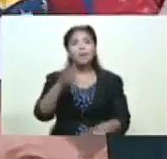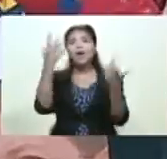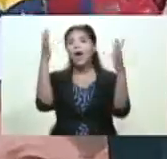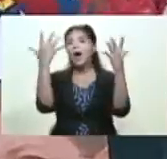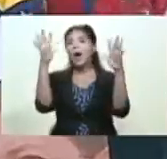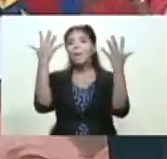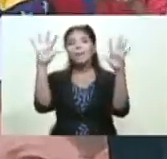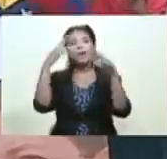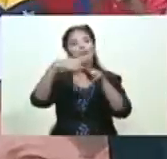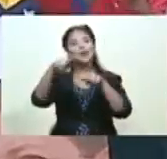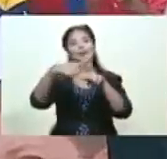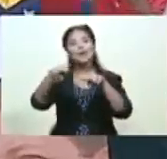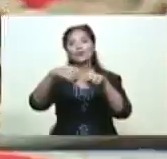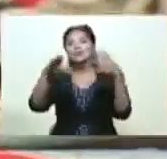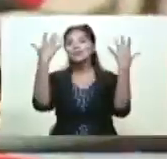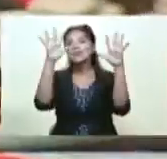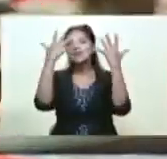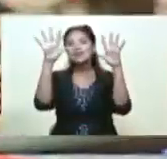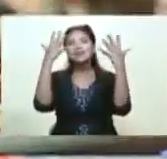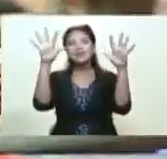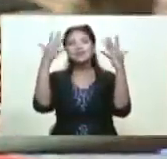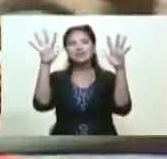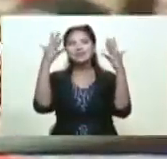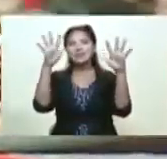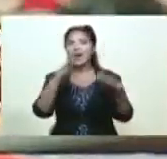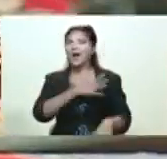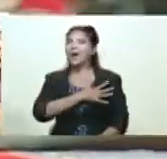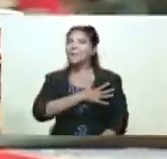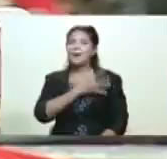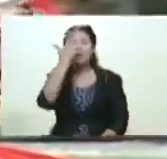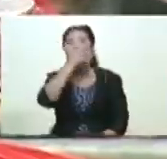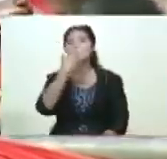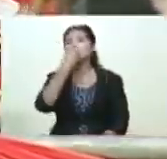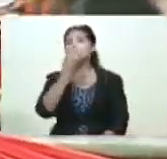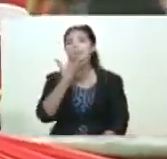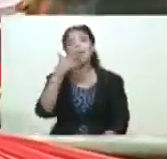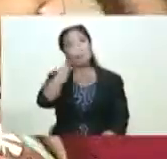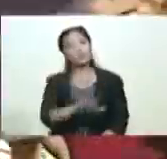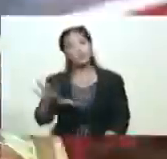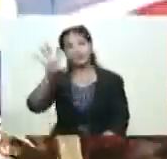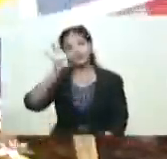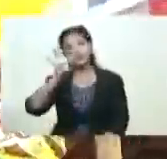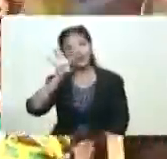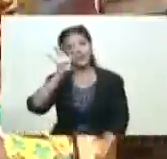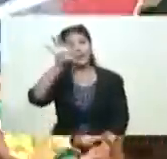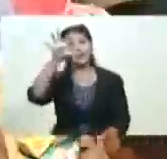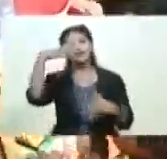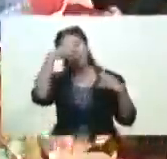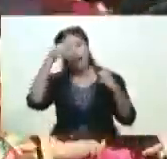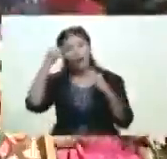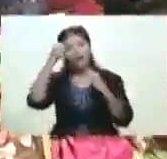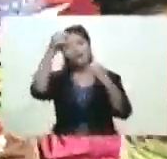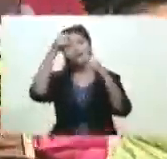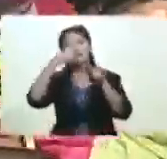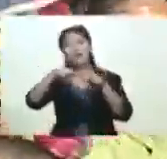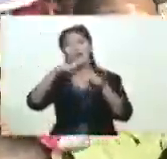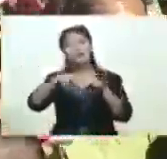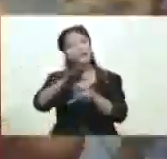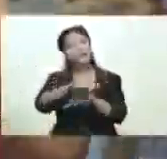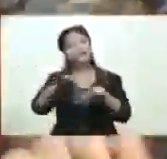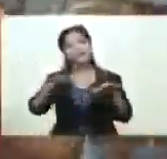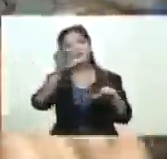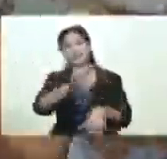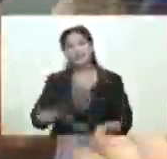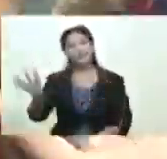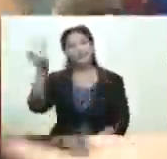a las niñas, a los niños amados, bellos de esta patria. ¡Que vivan los niños y niñas de